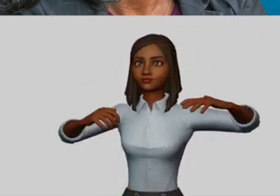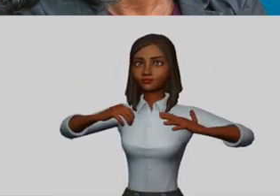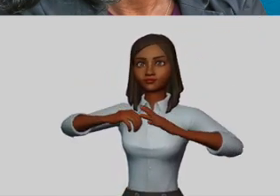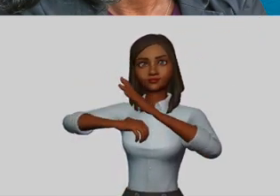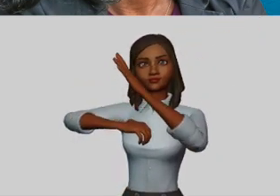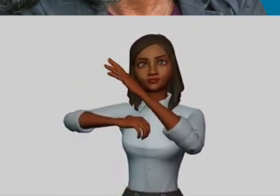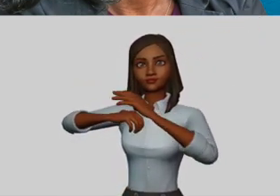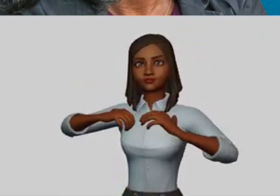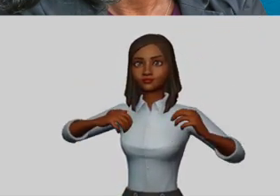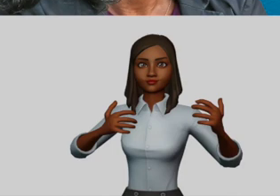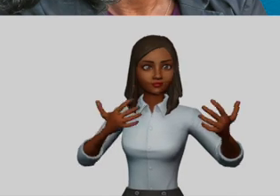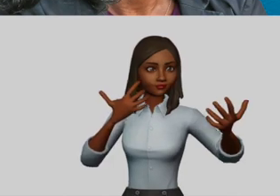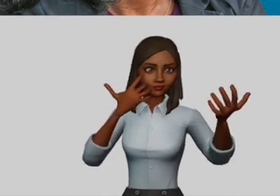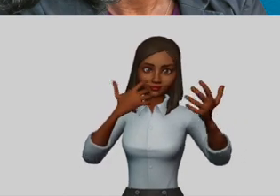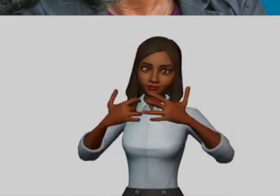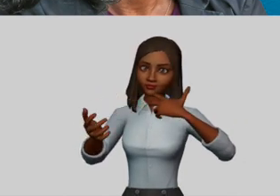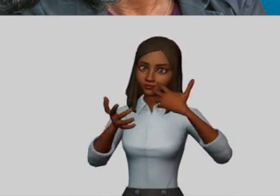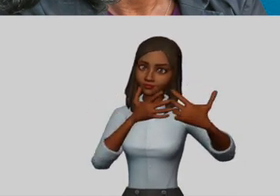es